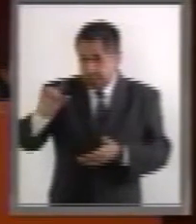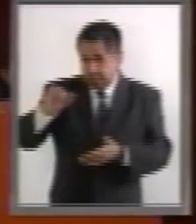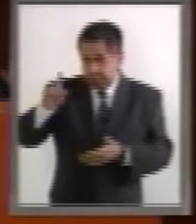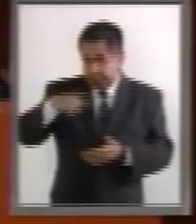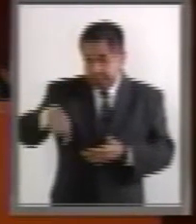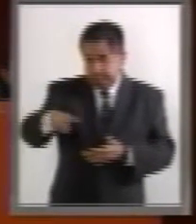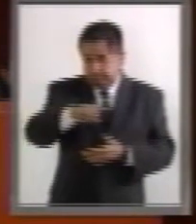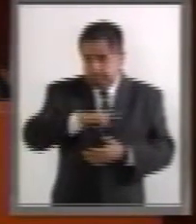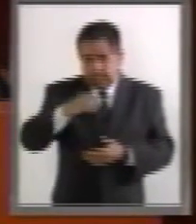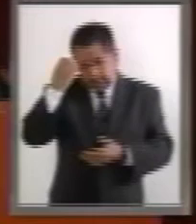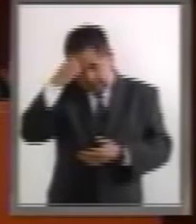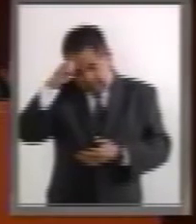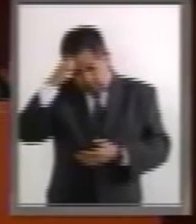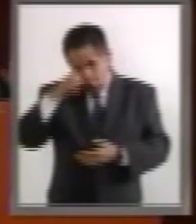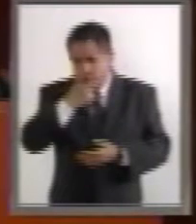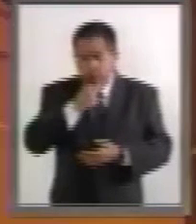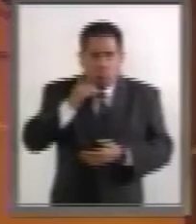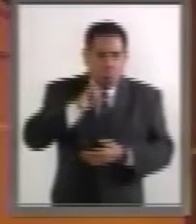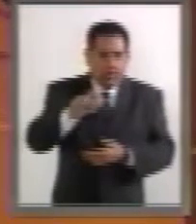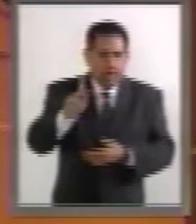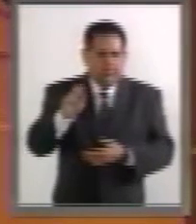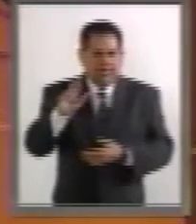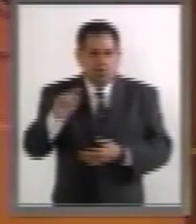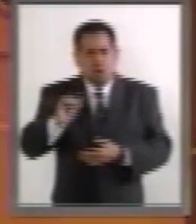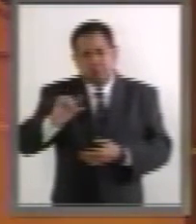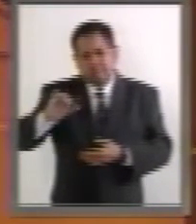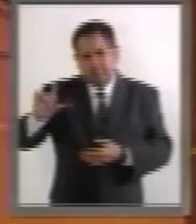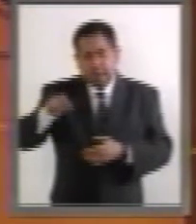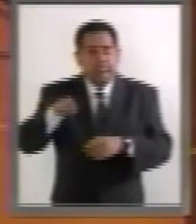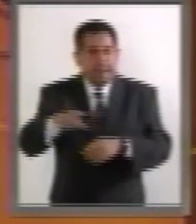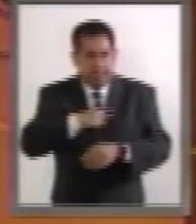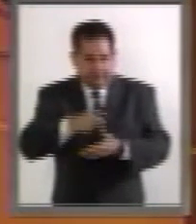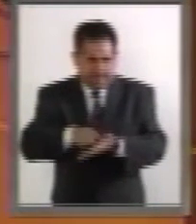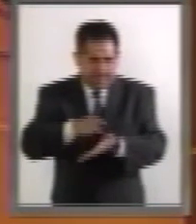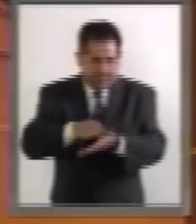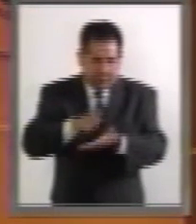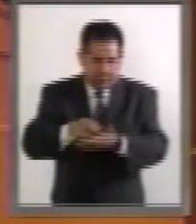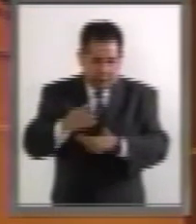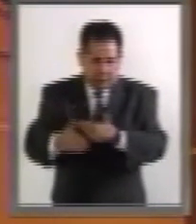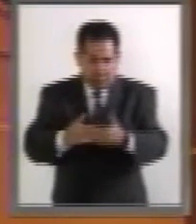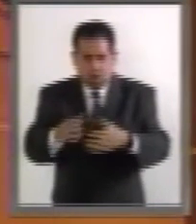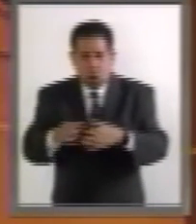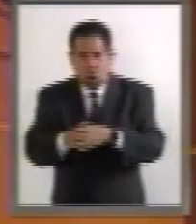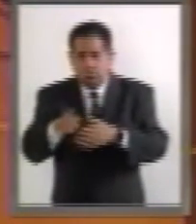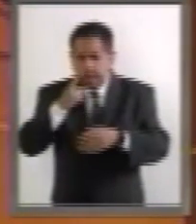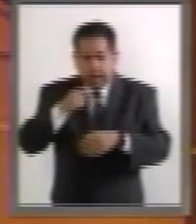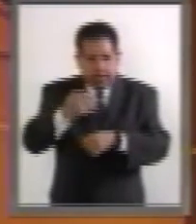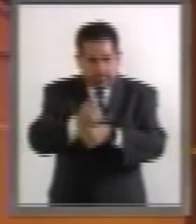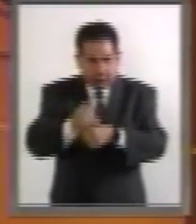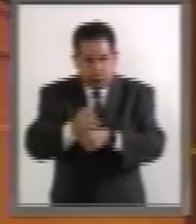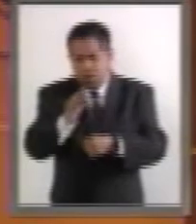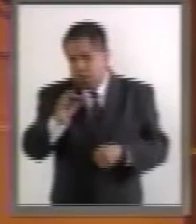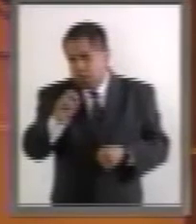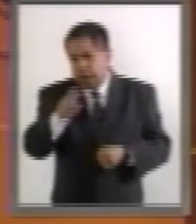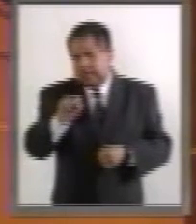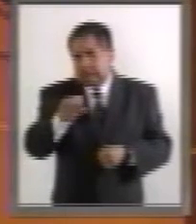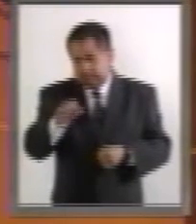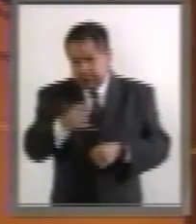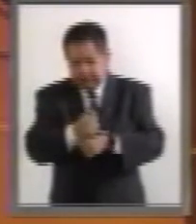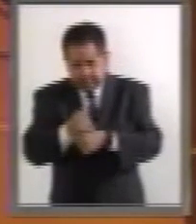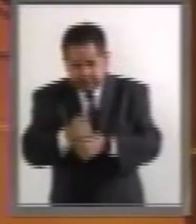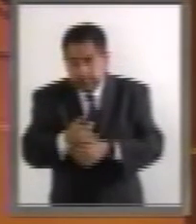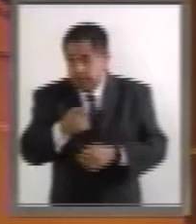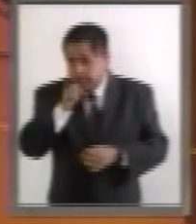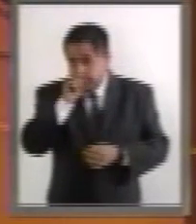distintos expertas y expertos en estas materias que tienen que ver con la investigación forense, de tal manera